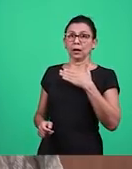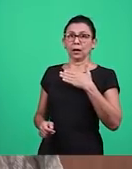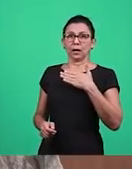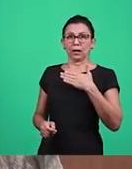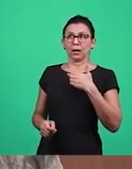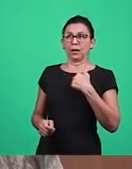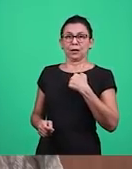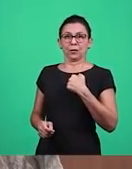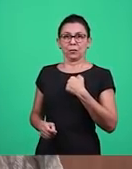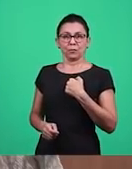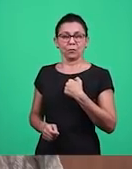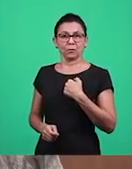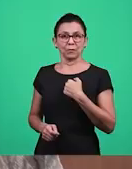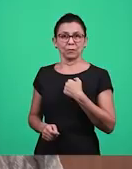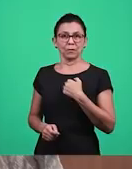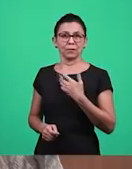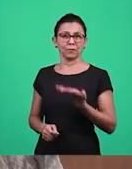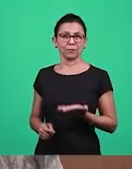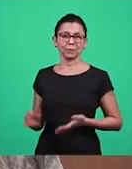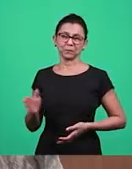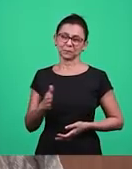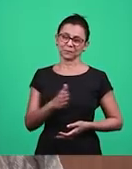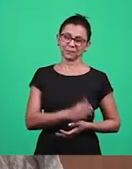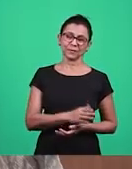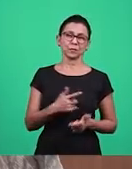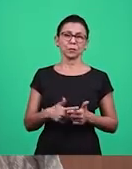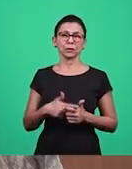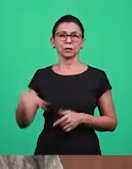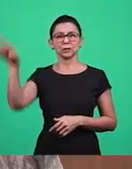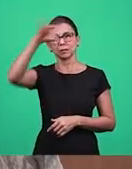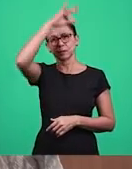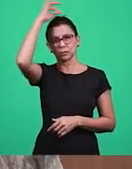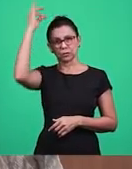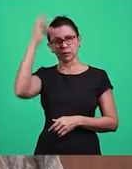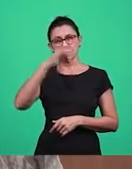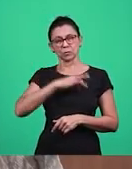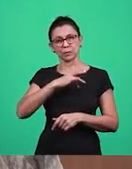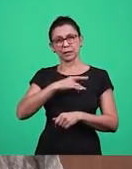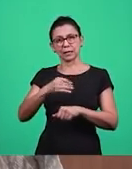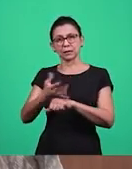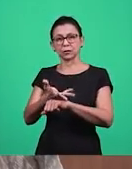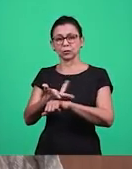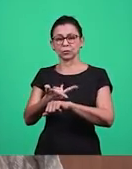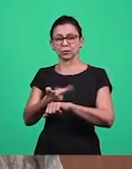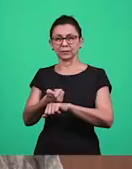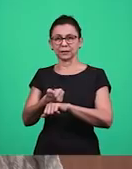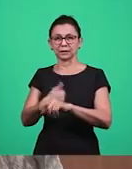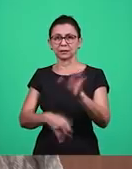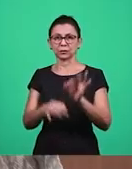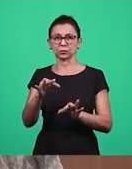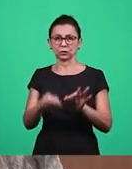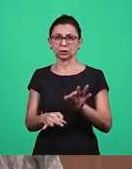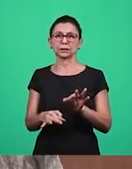que él recibió. El Espíritu Santo sabe qué es lo que hace: convence al hombre de pecado, de justicia y